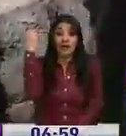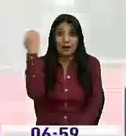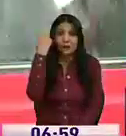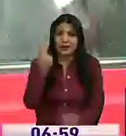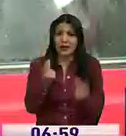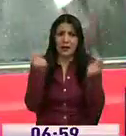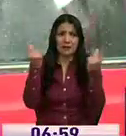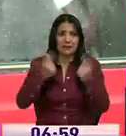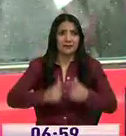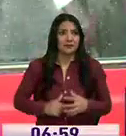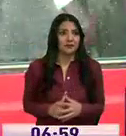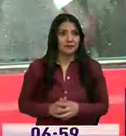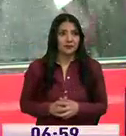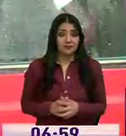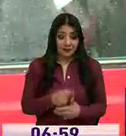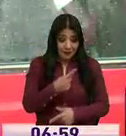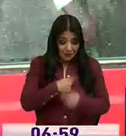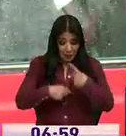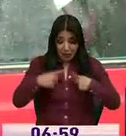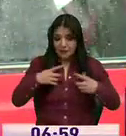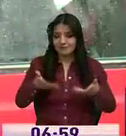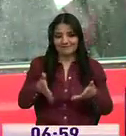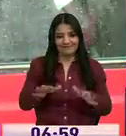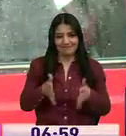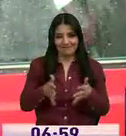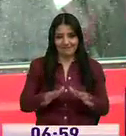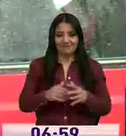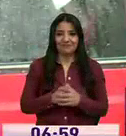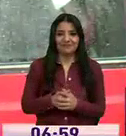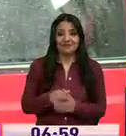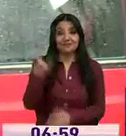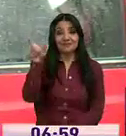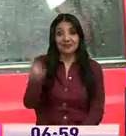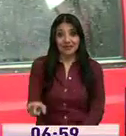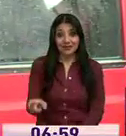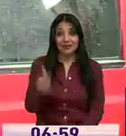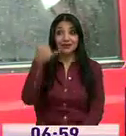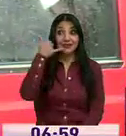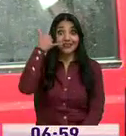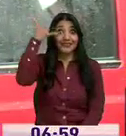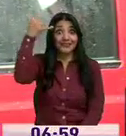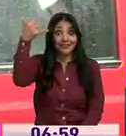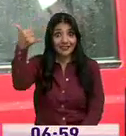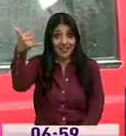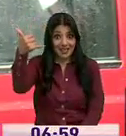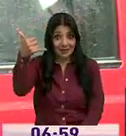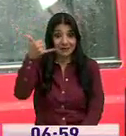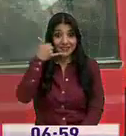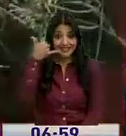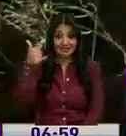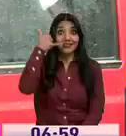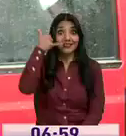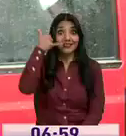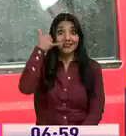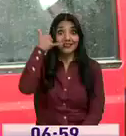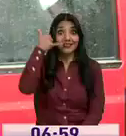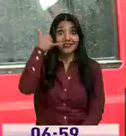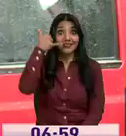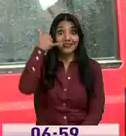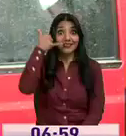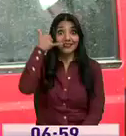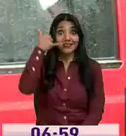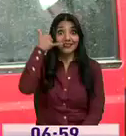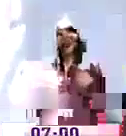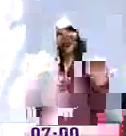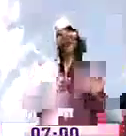rescatado. No sufrió lesiones y quien se hizo cargo fue el alertante mismo que le adoptó al perro. Lito cambió